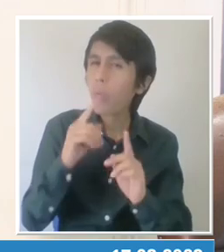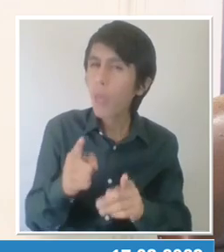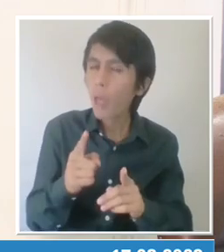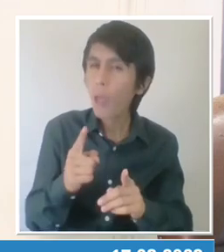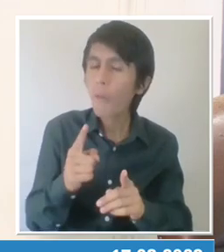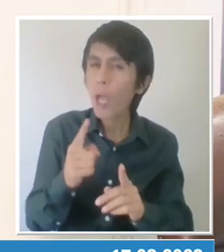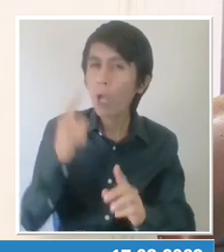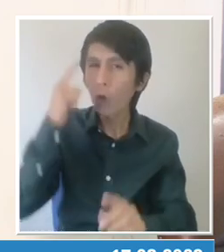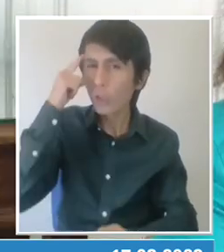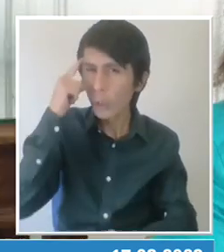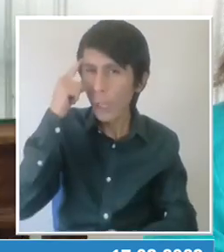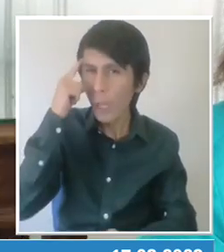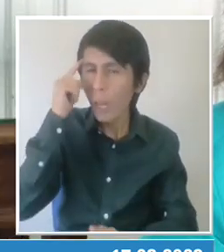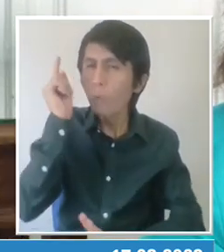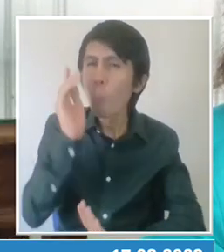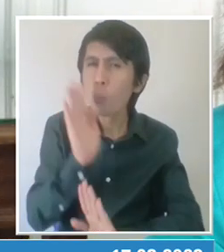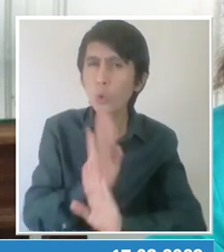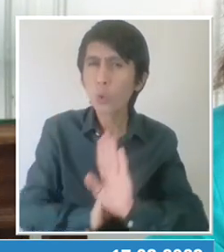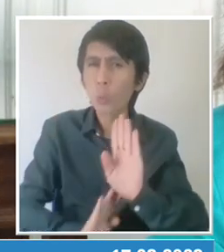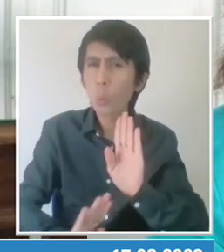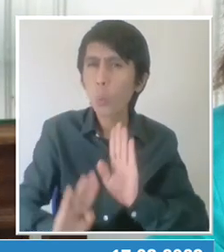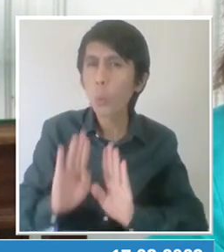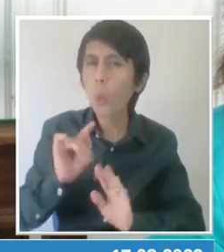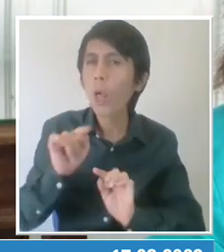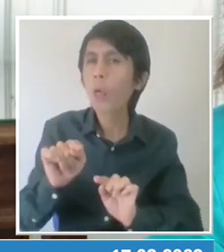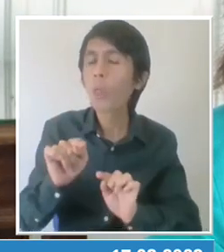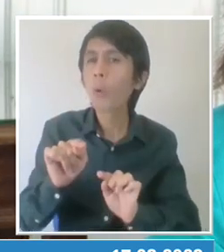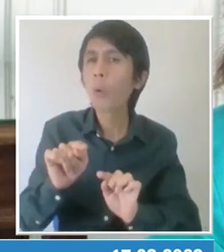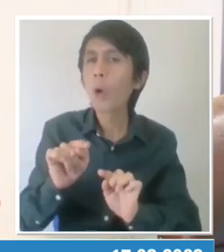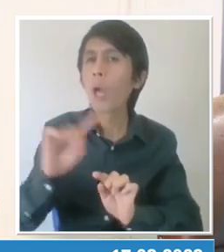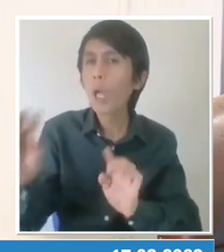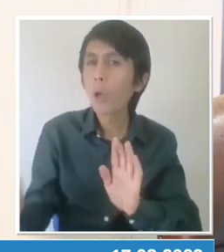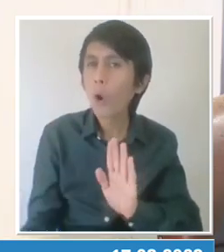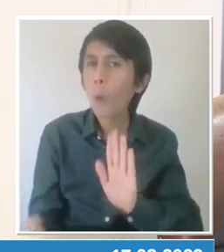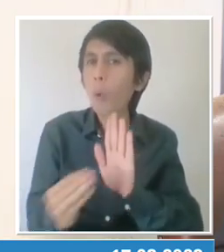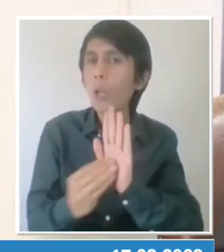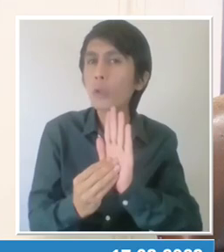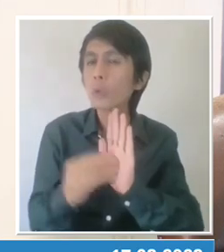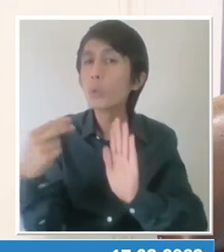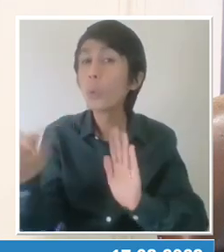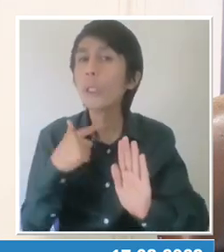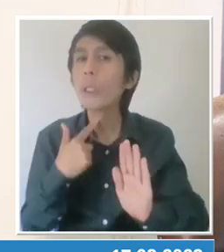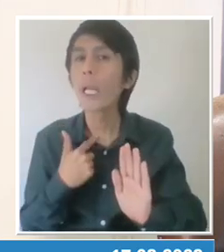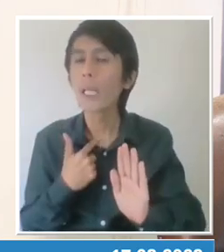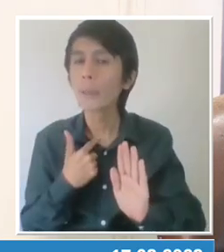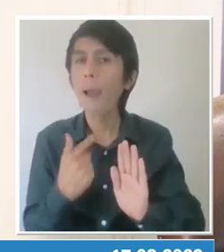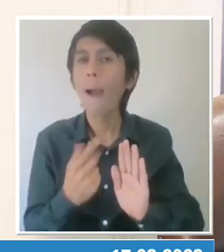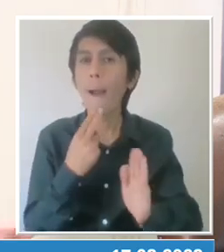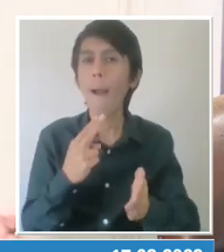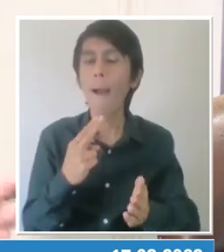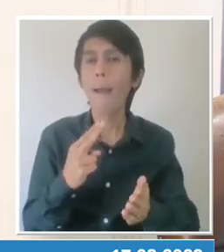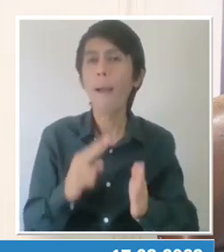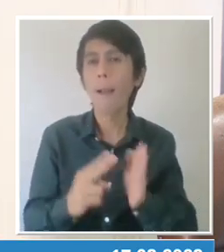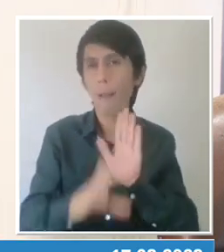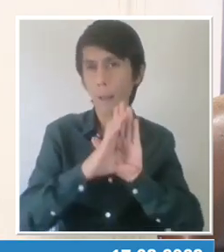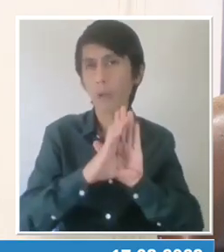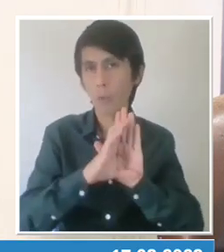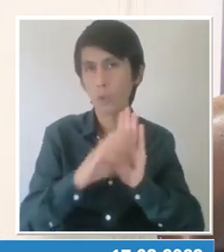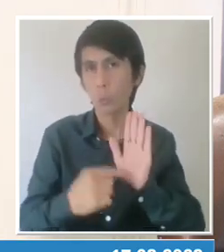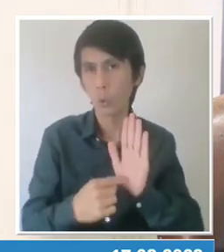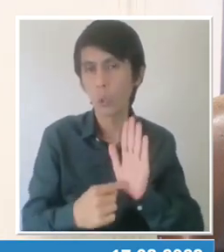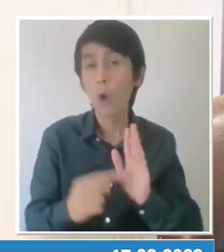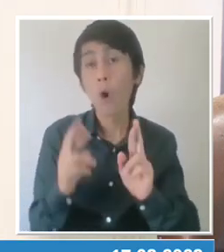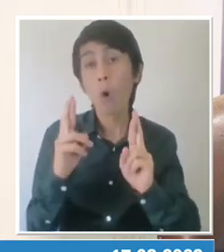interés en su incorporación a la Carta Fundamental. Ojalá pudiéramos conversar de qué manera hacerlo en los